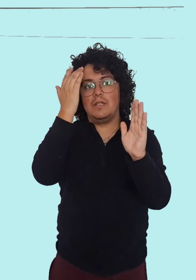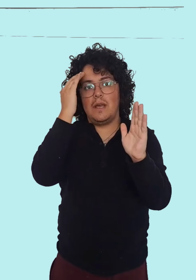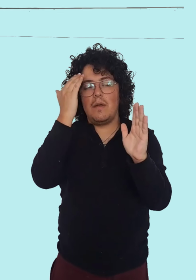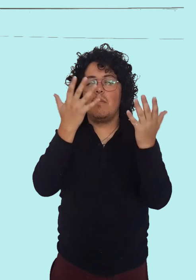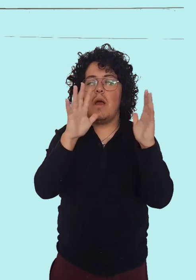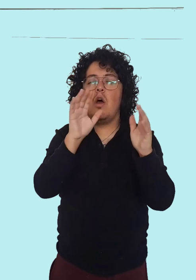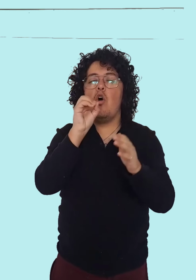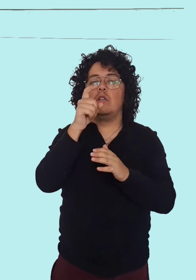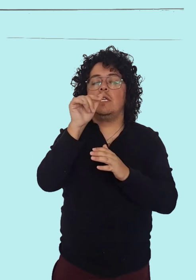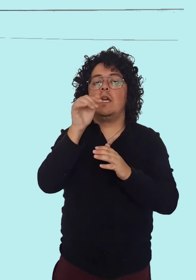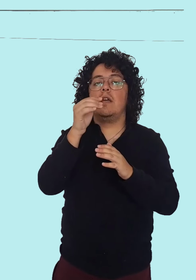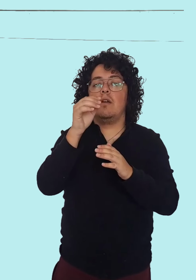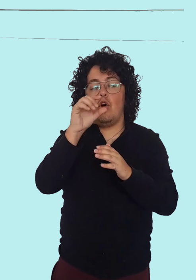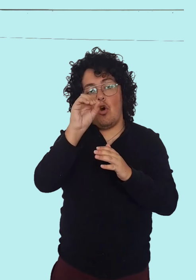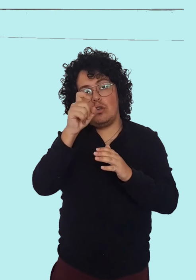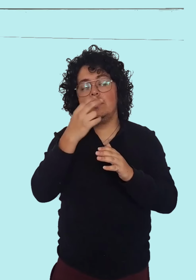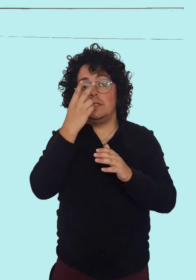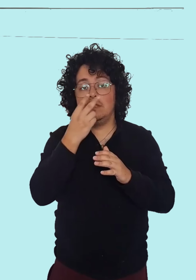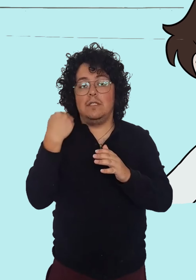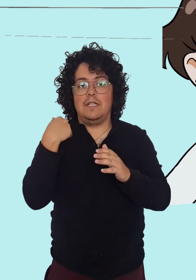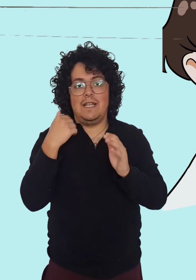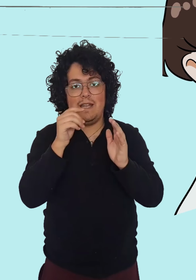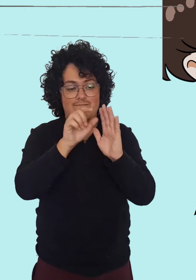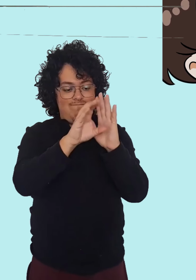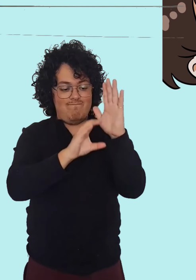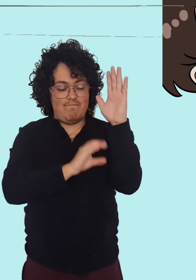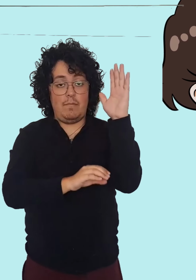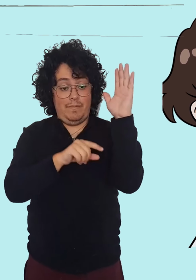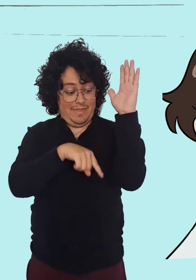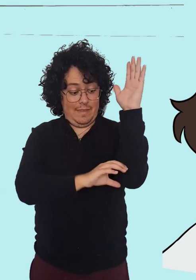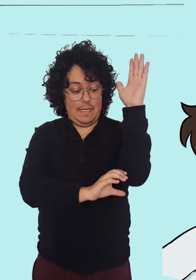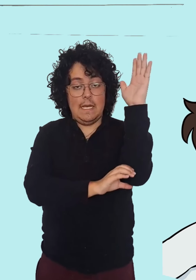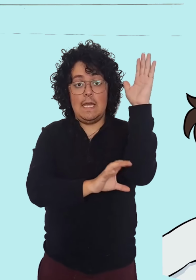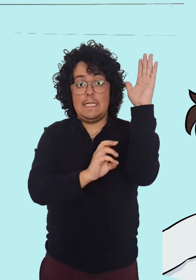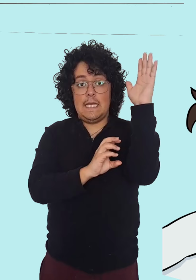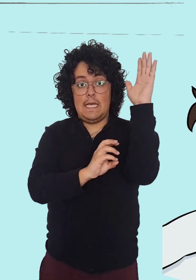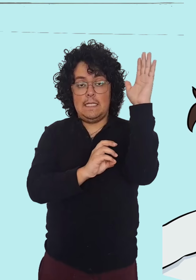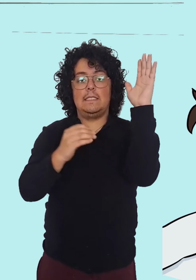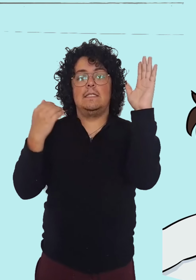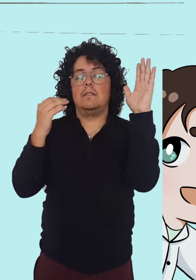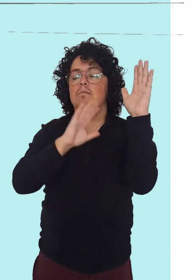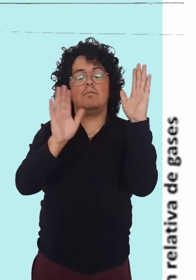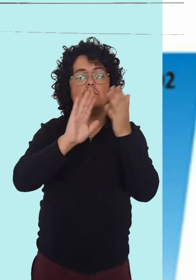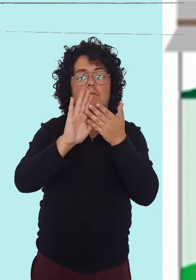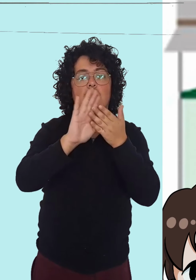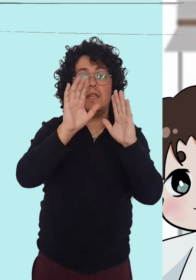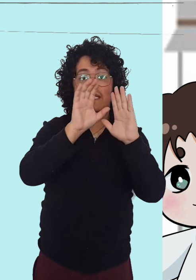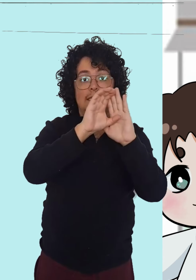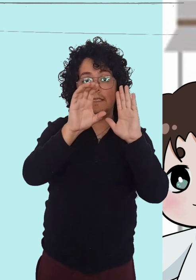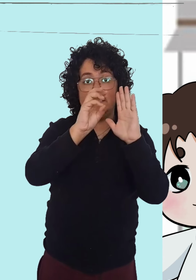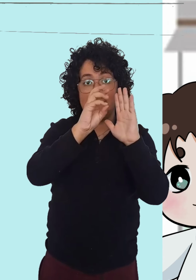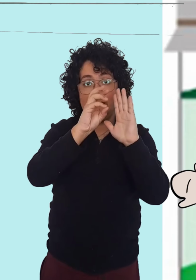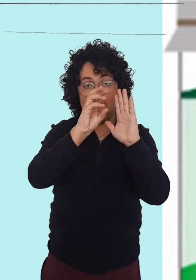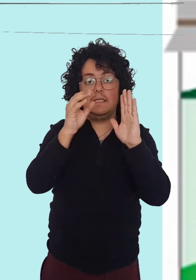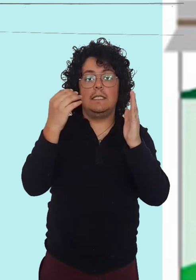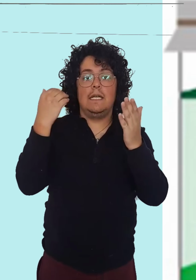del 1 al 6 y dando una idea de los niveles de oxígeno y azufre de cada uno. En la sexta área